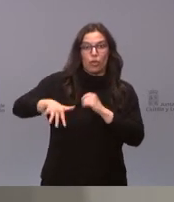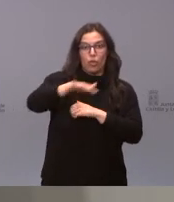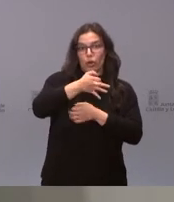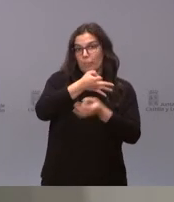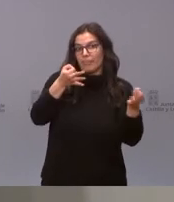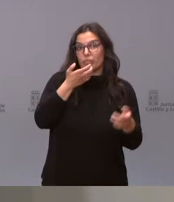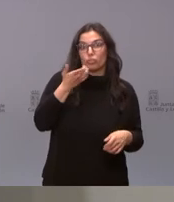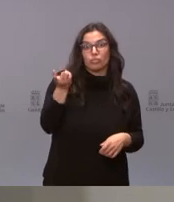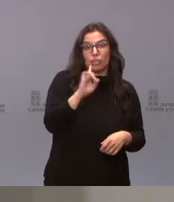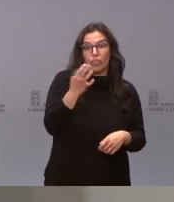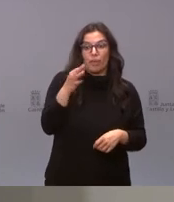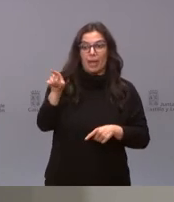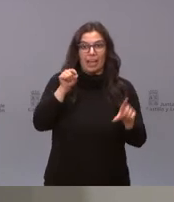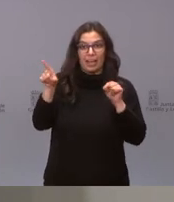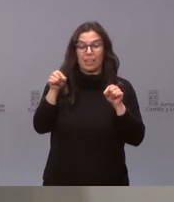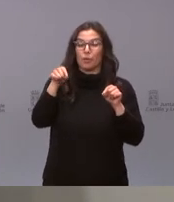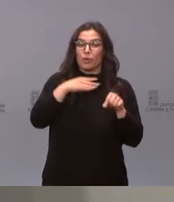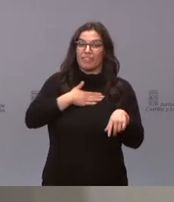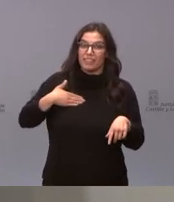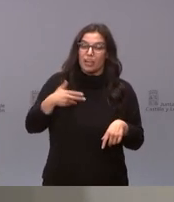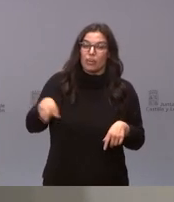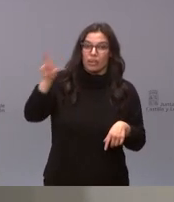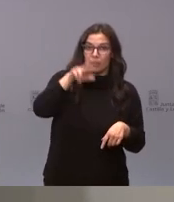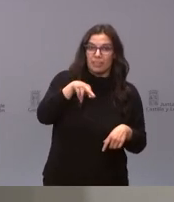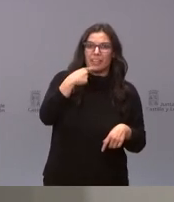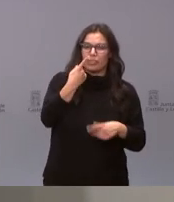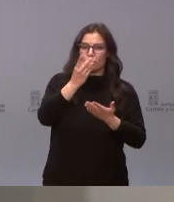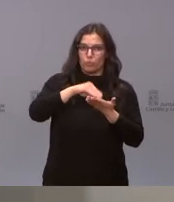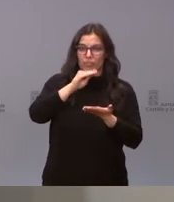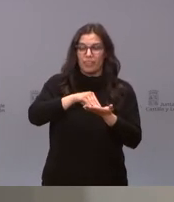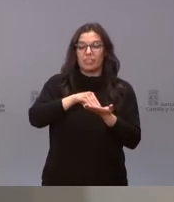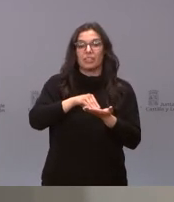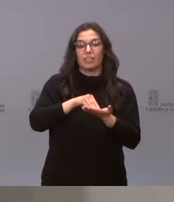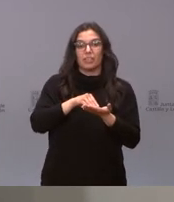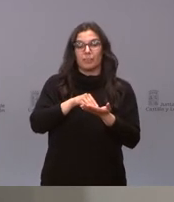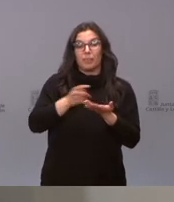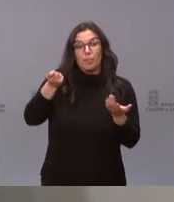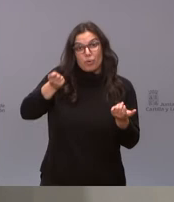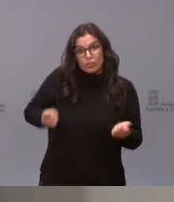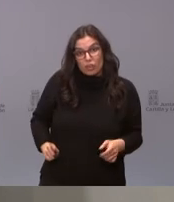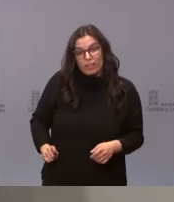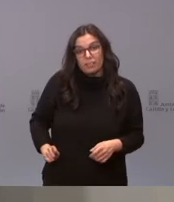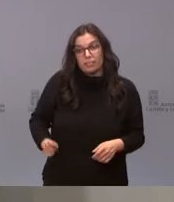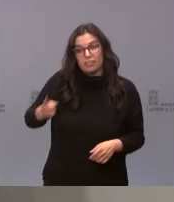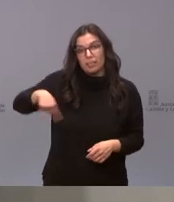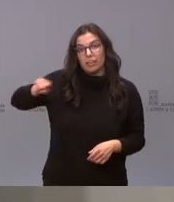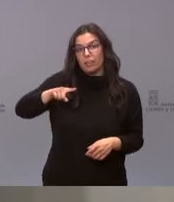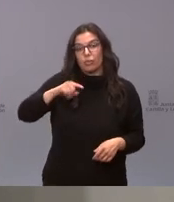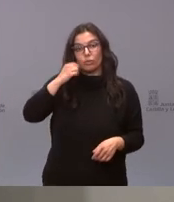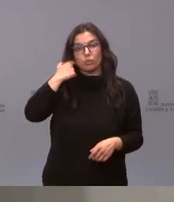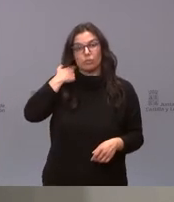si no pues tienen que elegir pero aquí quiero volver a decir lo que ya he dicho muchas veces los profesionales tienen toda la